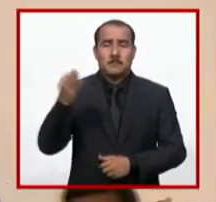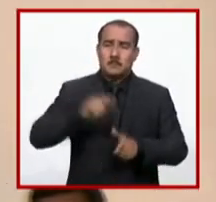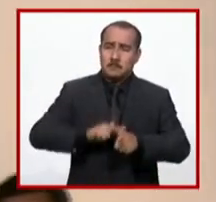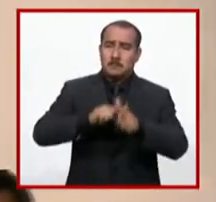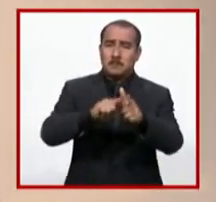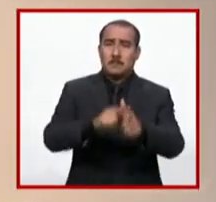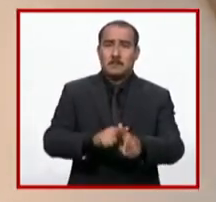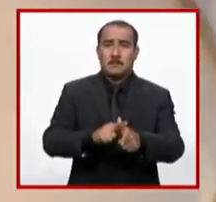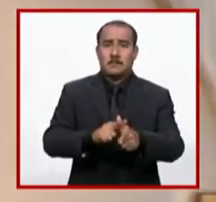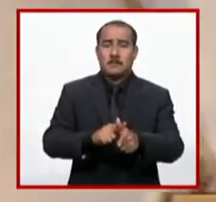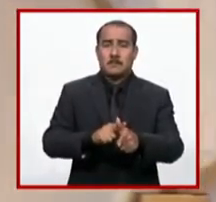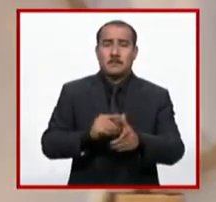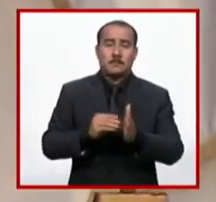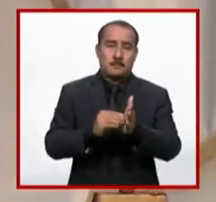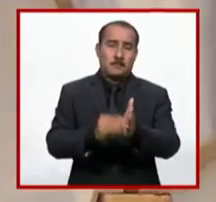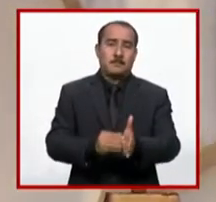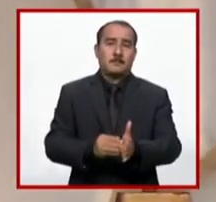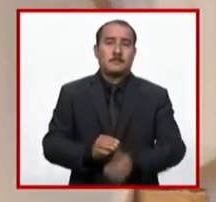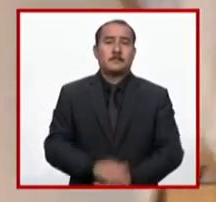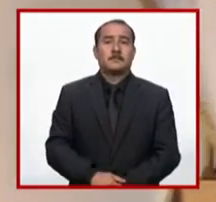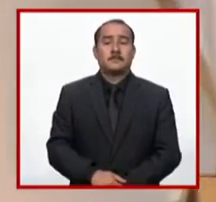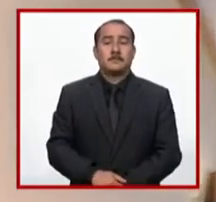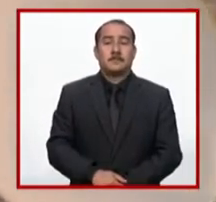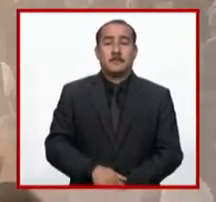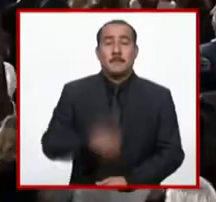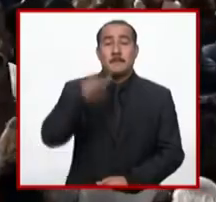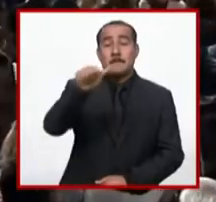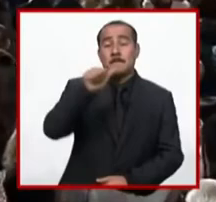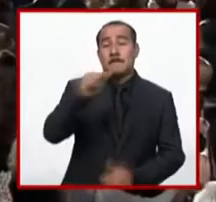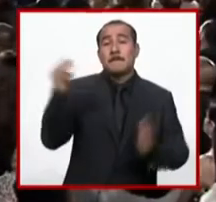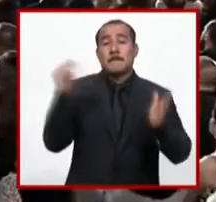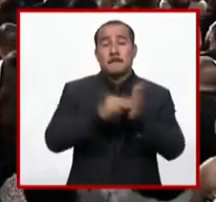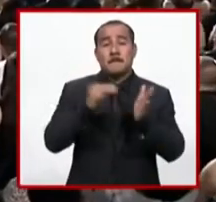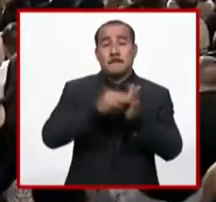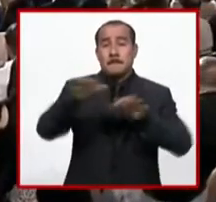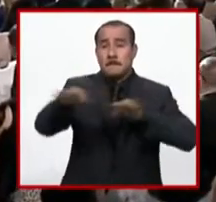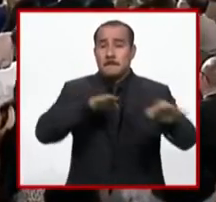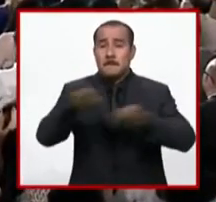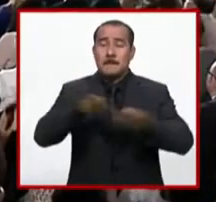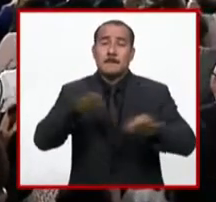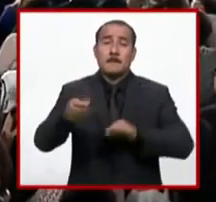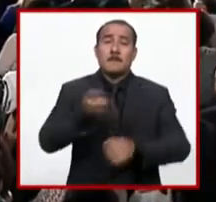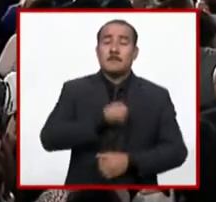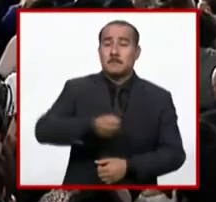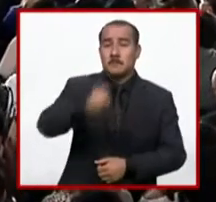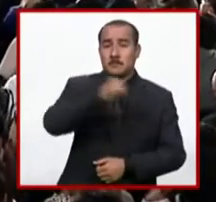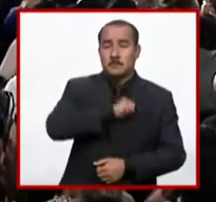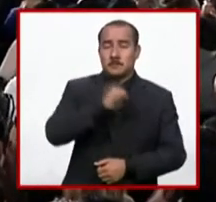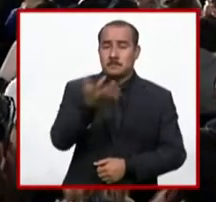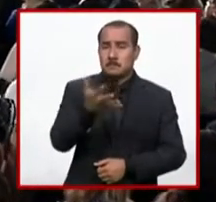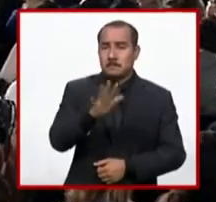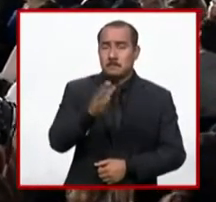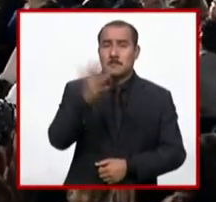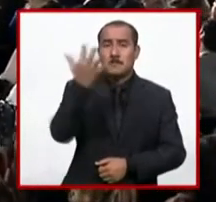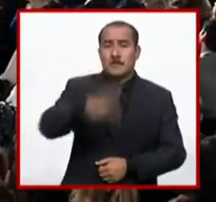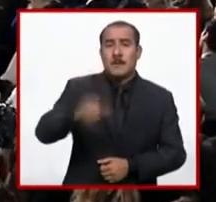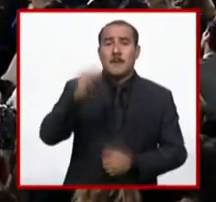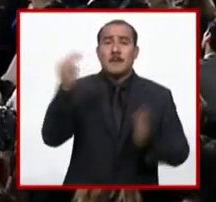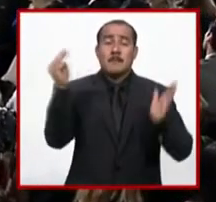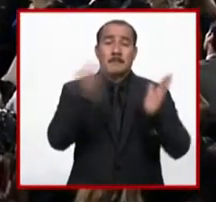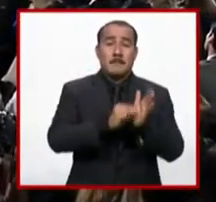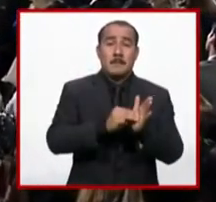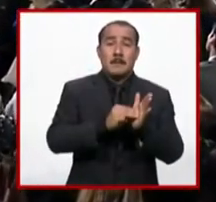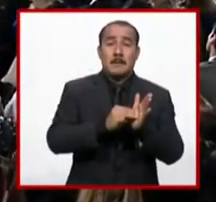y eventuales. De los 16 mil trabajadores de salud, más o menos 10 mil no